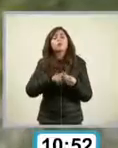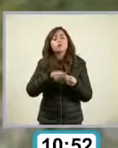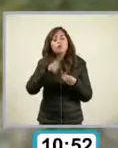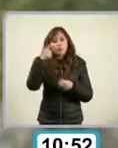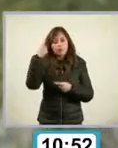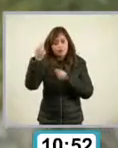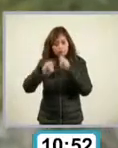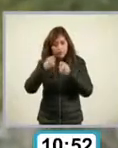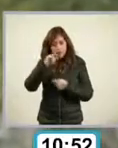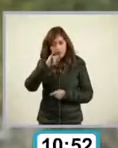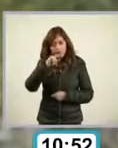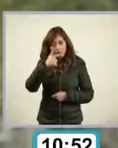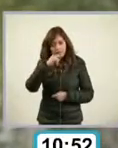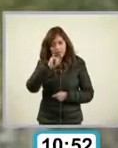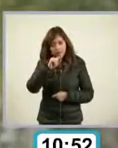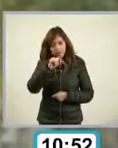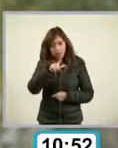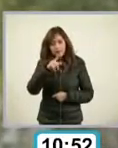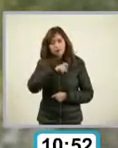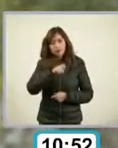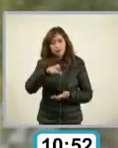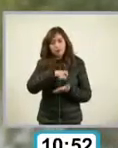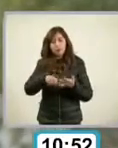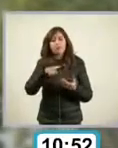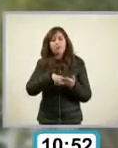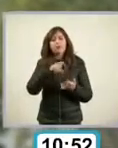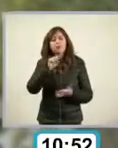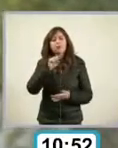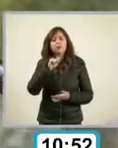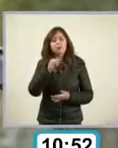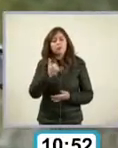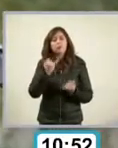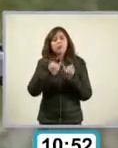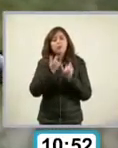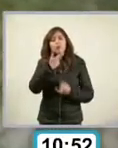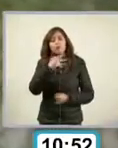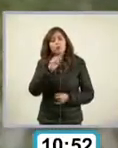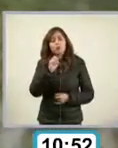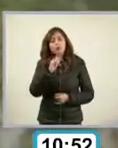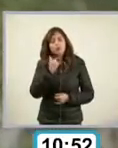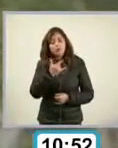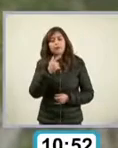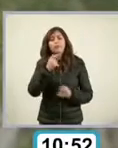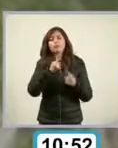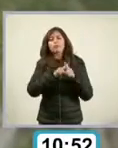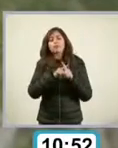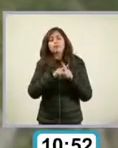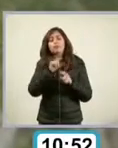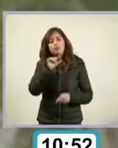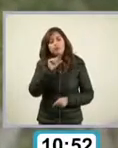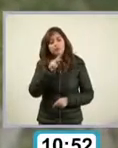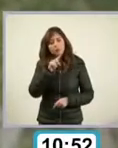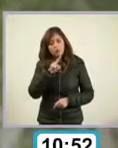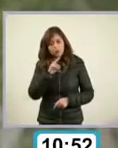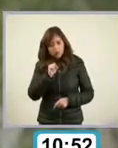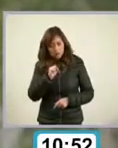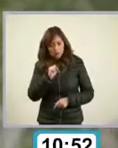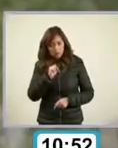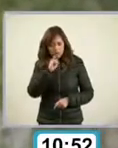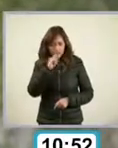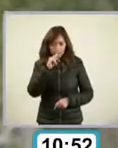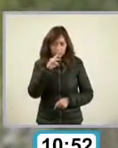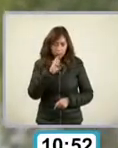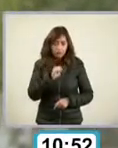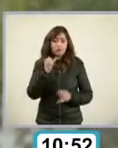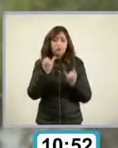las tiendas digitales. Ok, cuéntanos. Sí, en Spotify, en Google Play, en Tidal, en iTunes. Y bueno, también